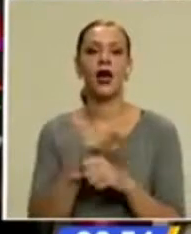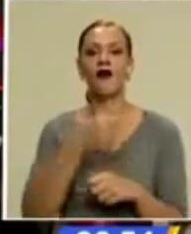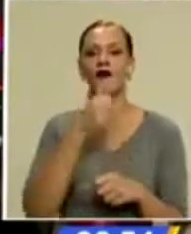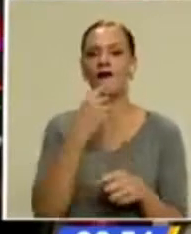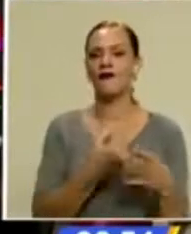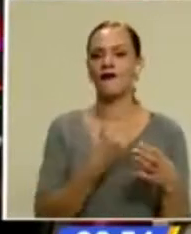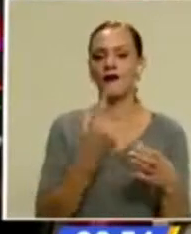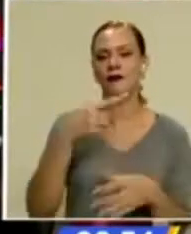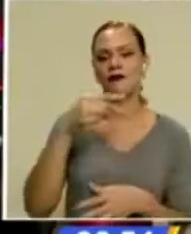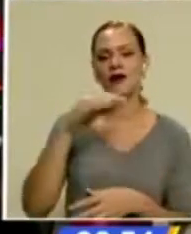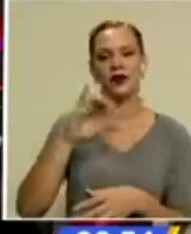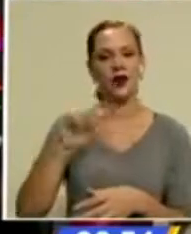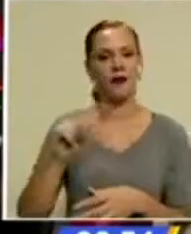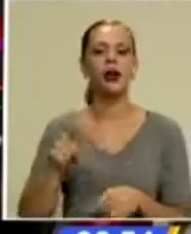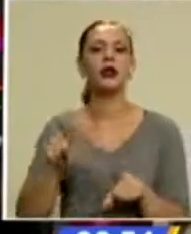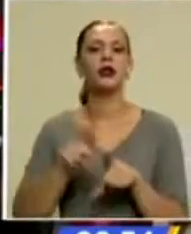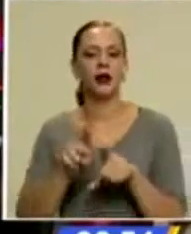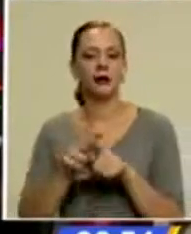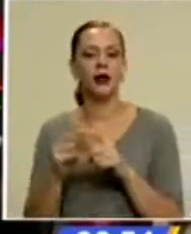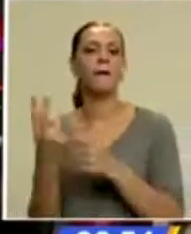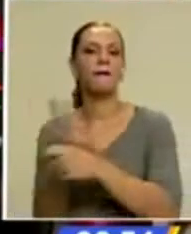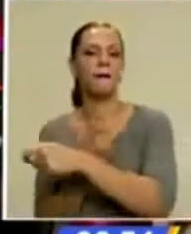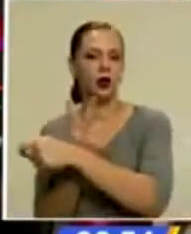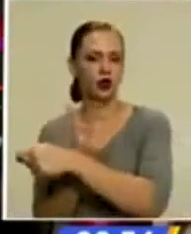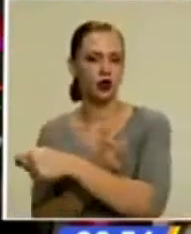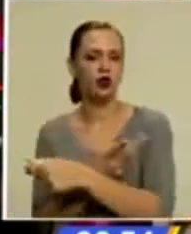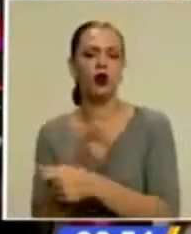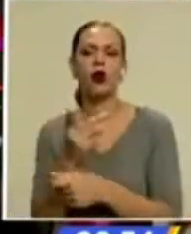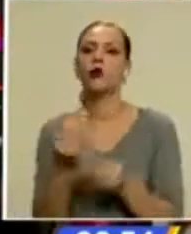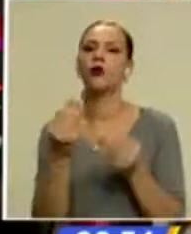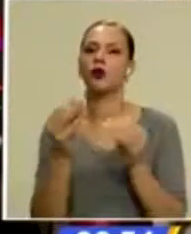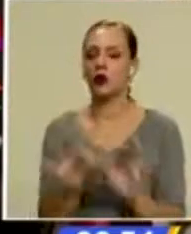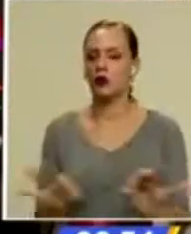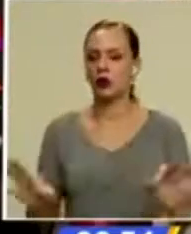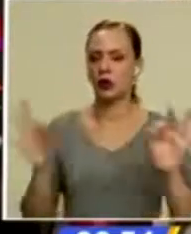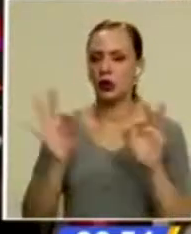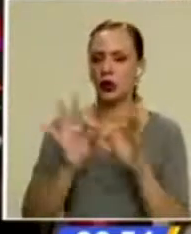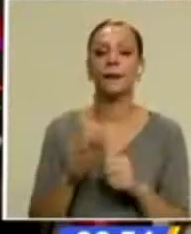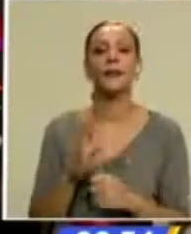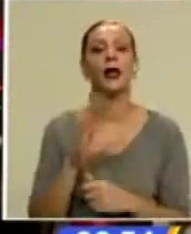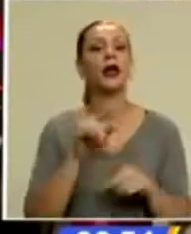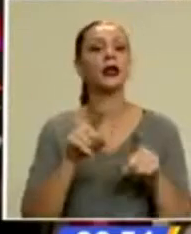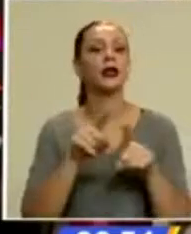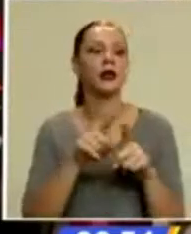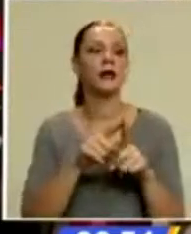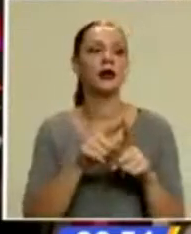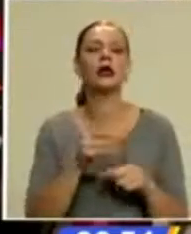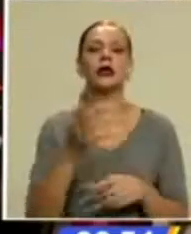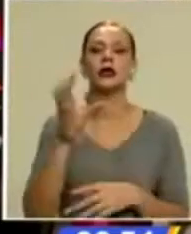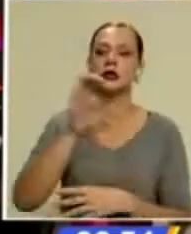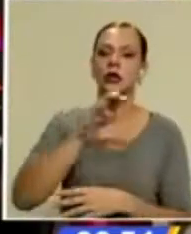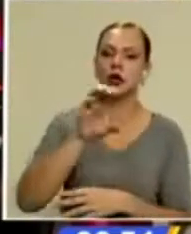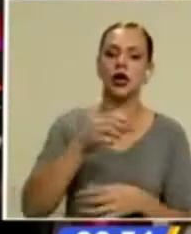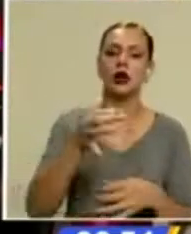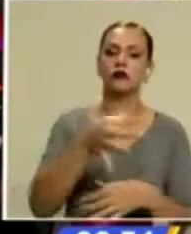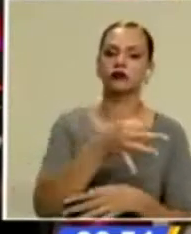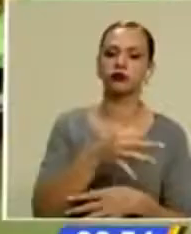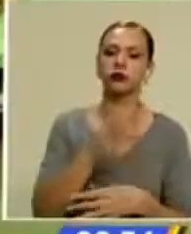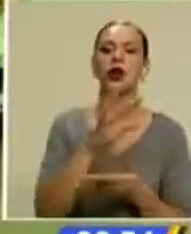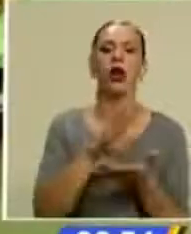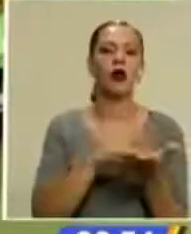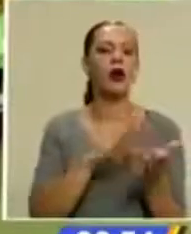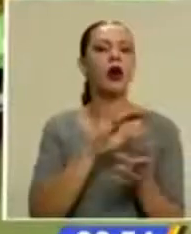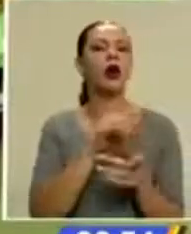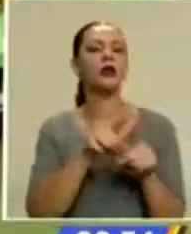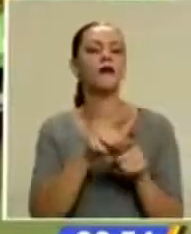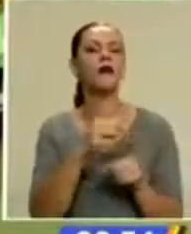Hagamos fresco de piña. También están las verduras y los vegetales que son muy importantes. Y también están cereales, leguminosas. Y también aquí